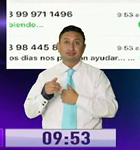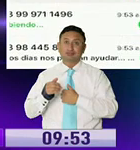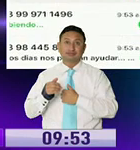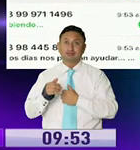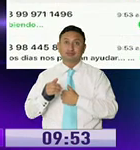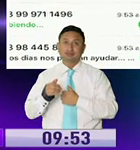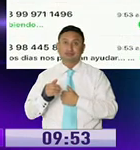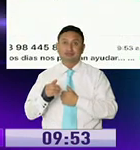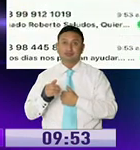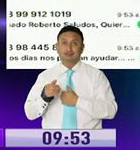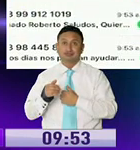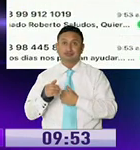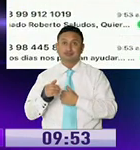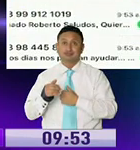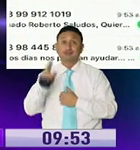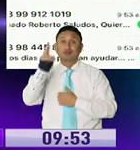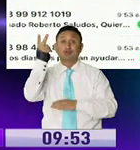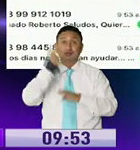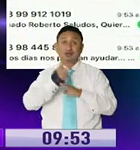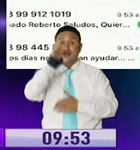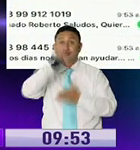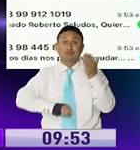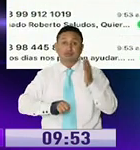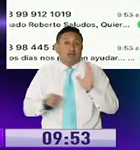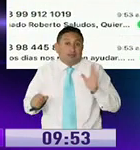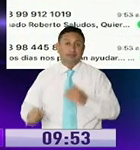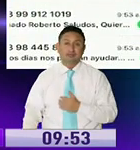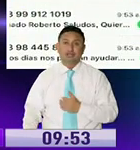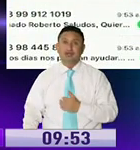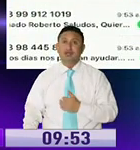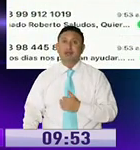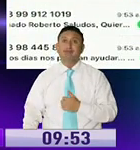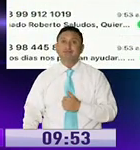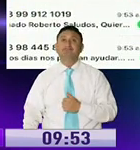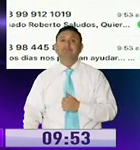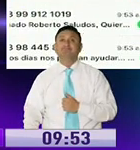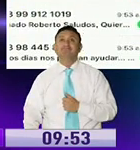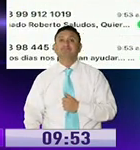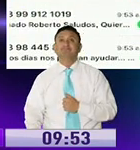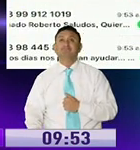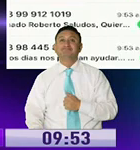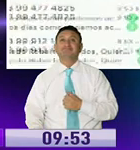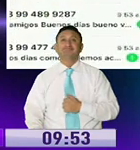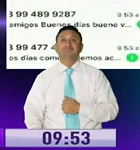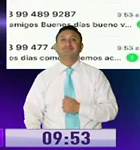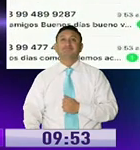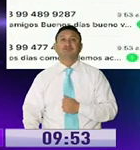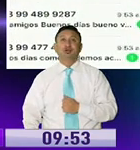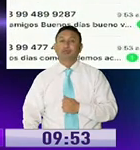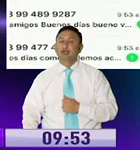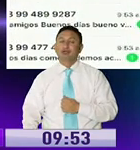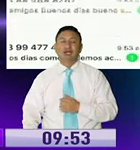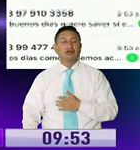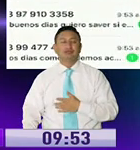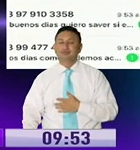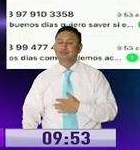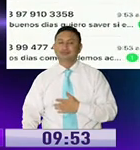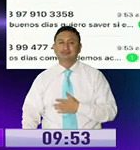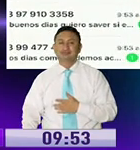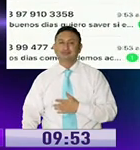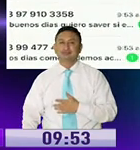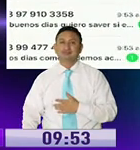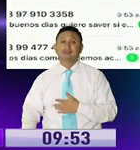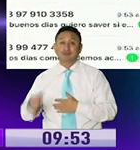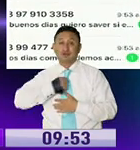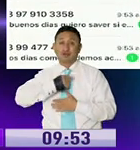vez sí, que ya me ya hicieron miau. Chao, miau. O sea, no. De verdad, o sea, no me dan chance ni para decir no. Yo no. Tal vez necesito que